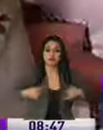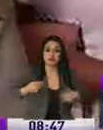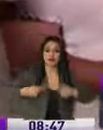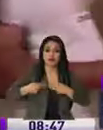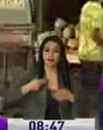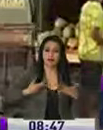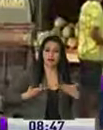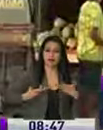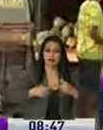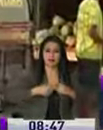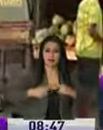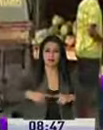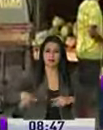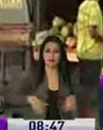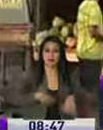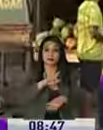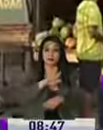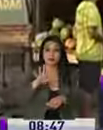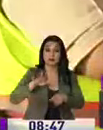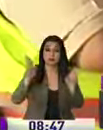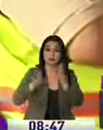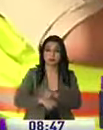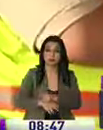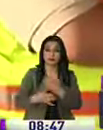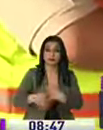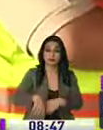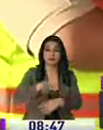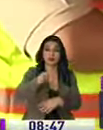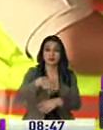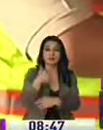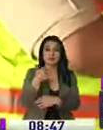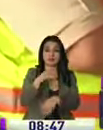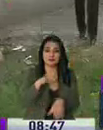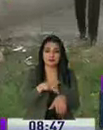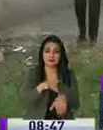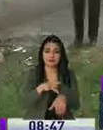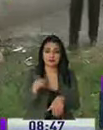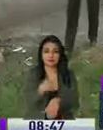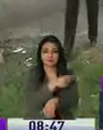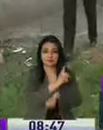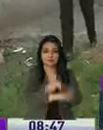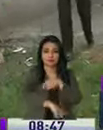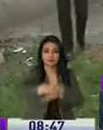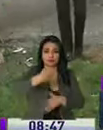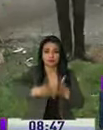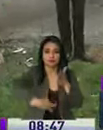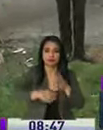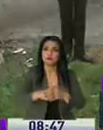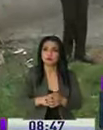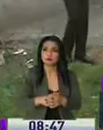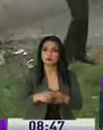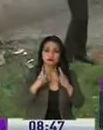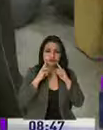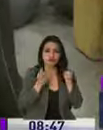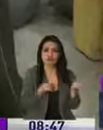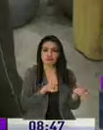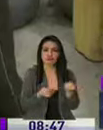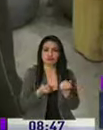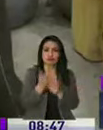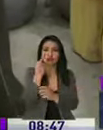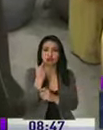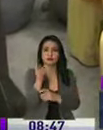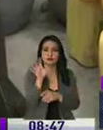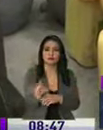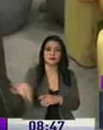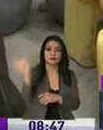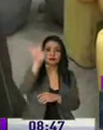comerciales, de los cuales 55 fueron clausurados y 210 citados. Los operativos efectuados se los ha realizado en 12